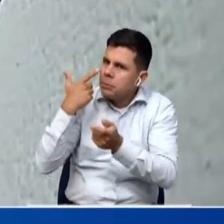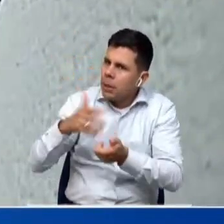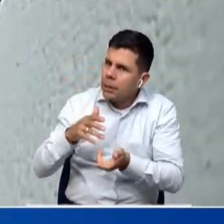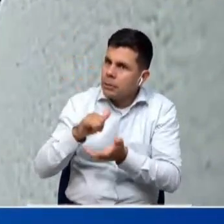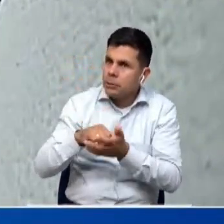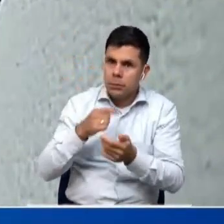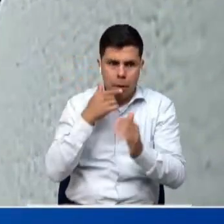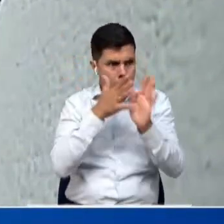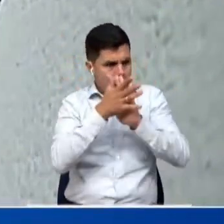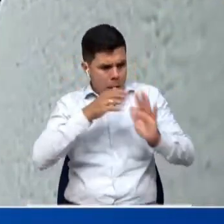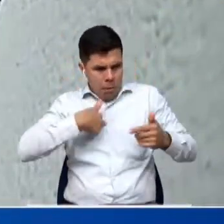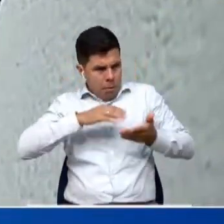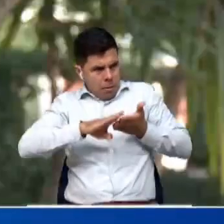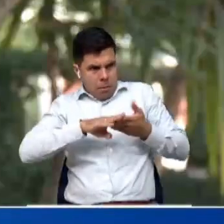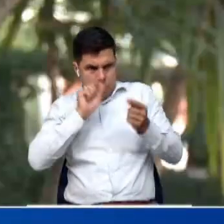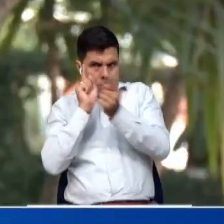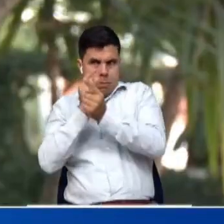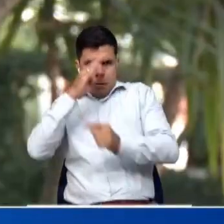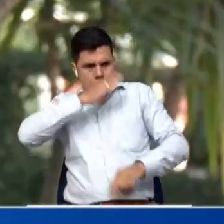que nada sabe de ella.